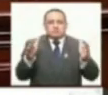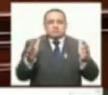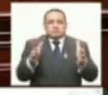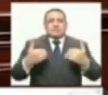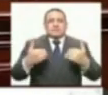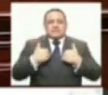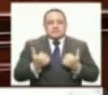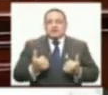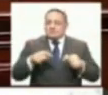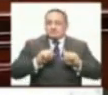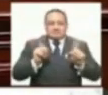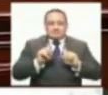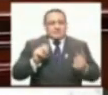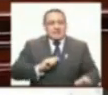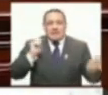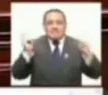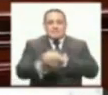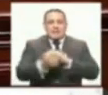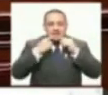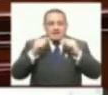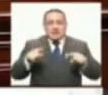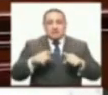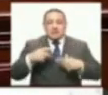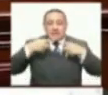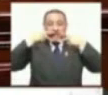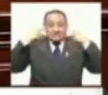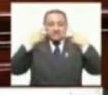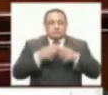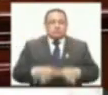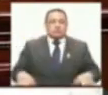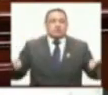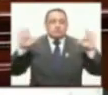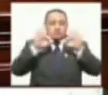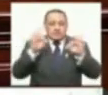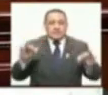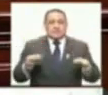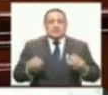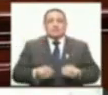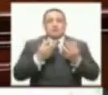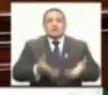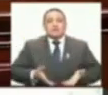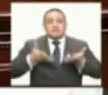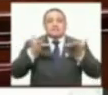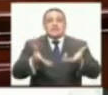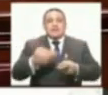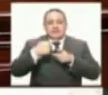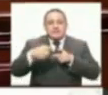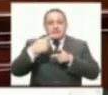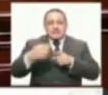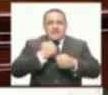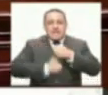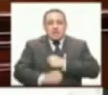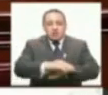Tenemos que revertir esta tendencia. La Amazonía es la principal herencia que dejaremos a las próximas